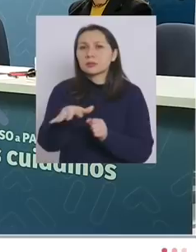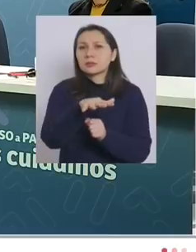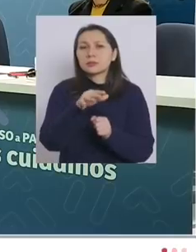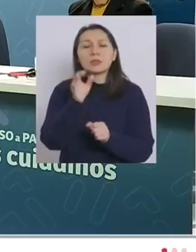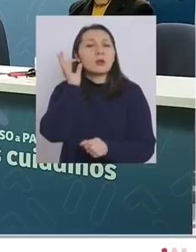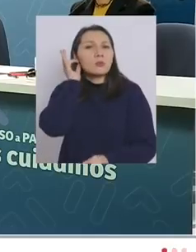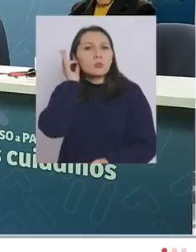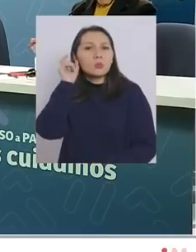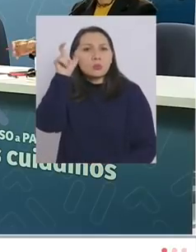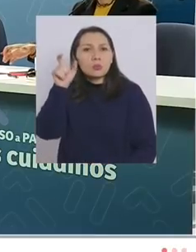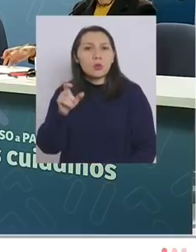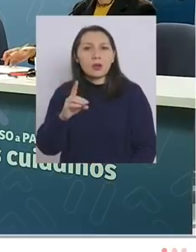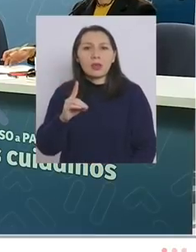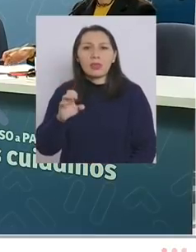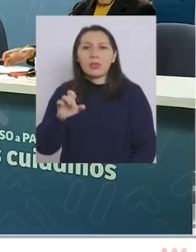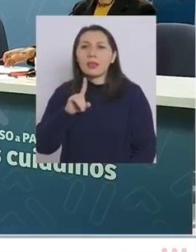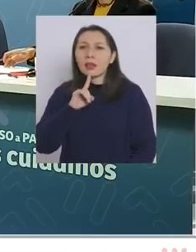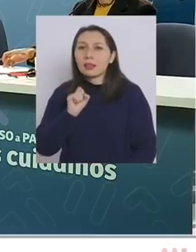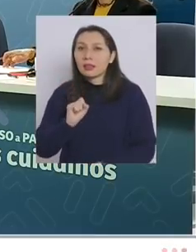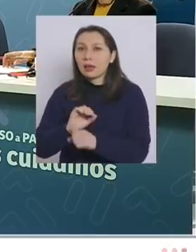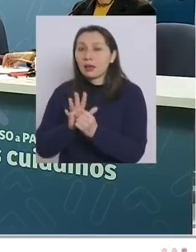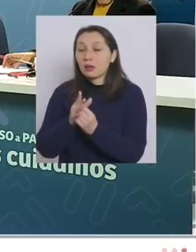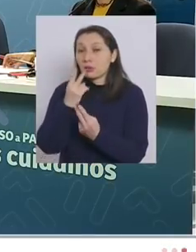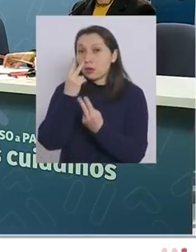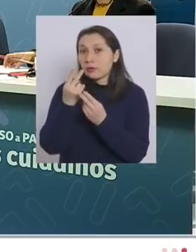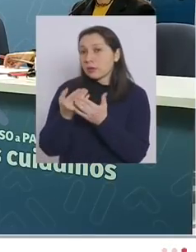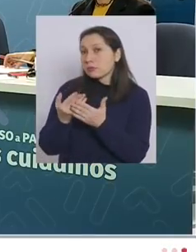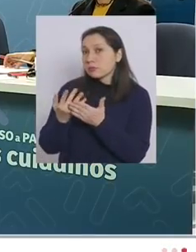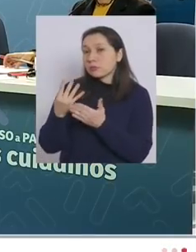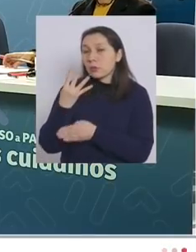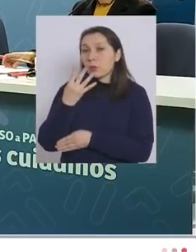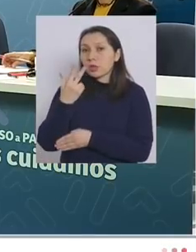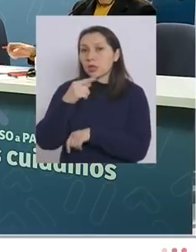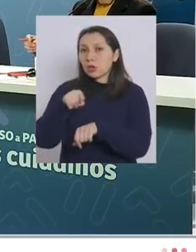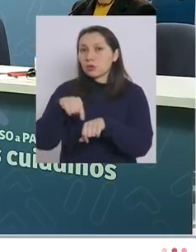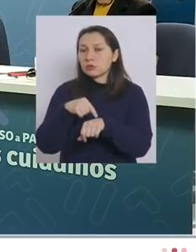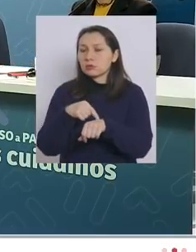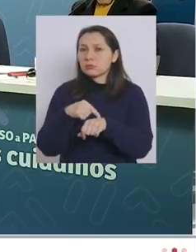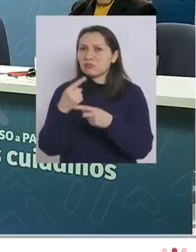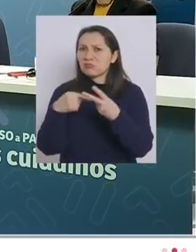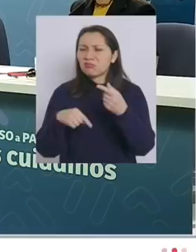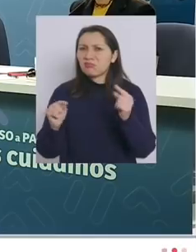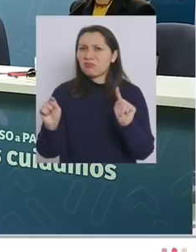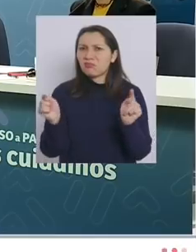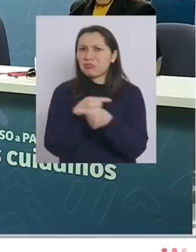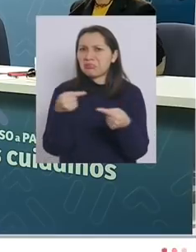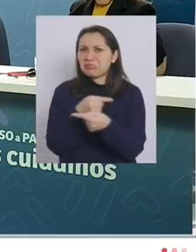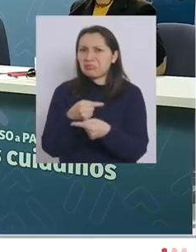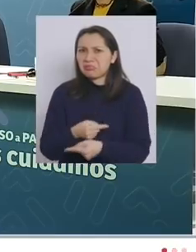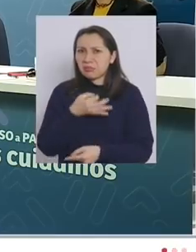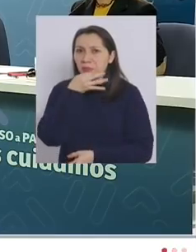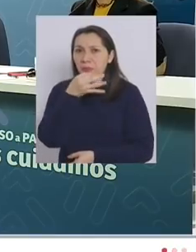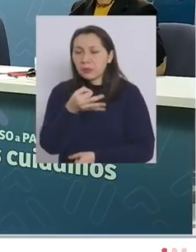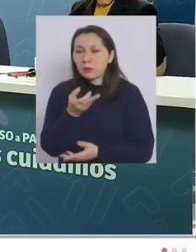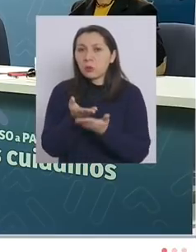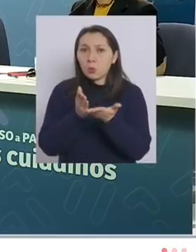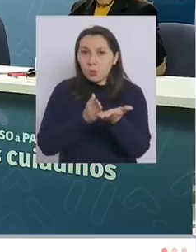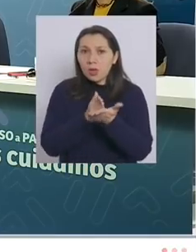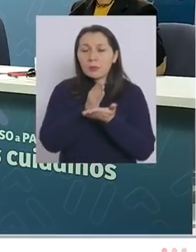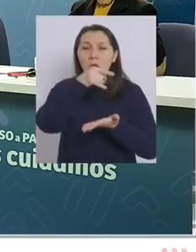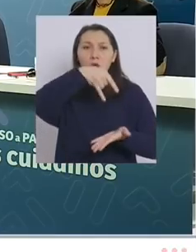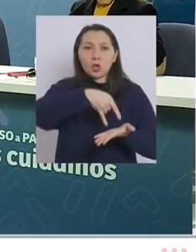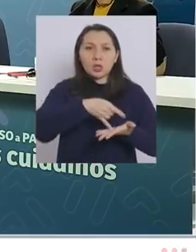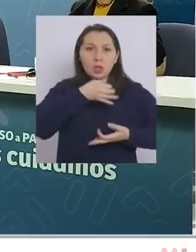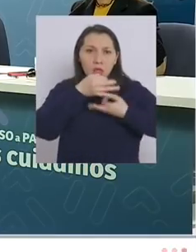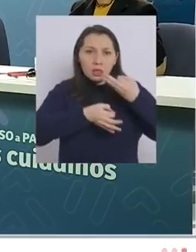la paciente Delta. Al final de cuentas, lo que vimos durante las últimas 48 horas son una serie de contradicciones en las declaraciones que parte haciendo usted en el Congreso